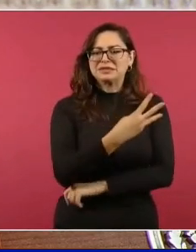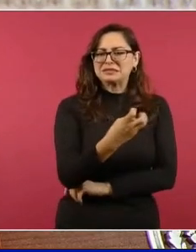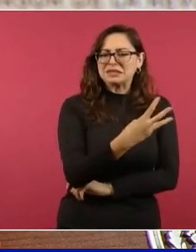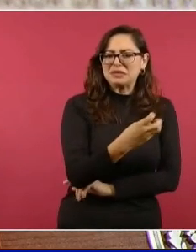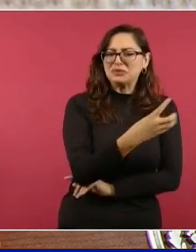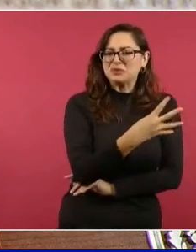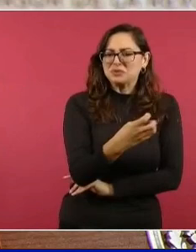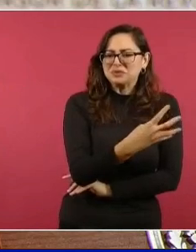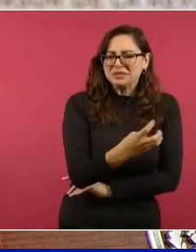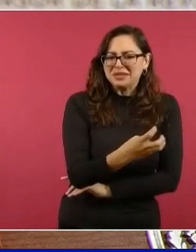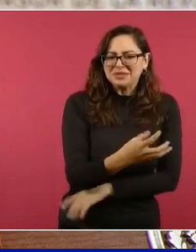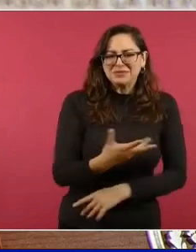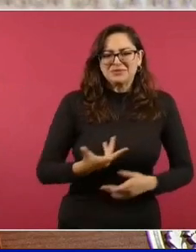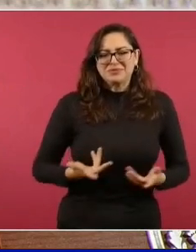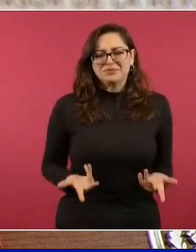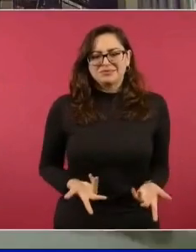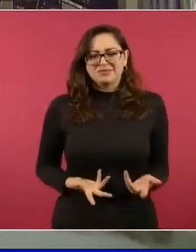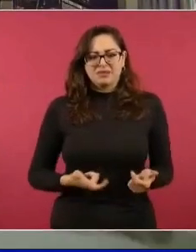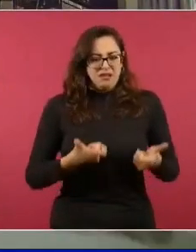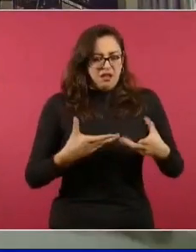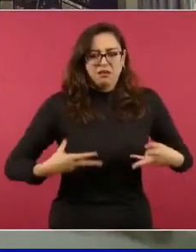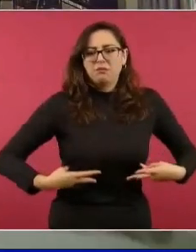indispensable y